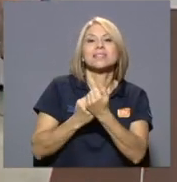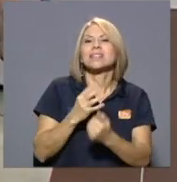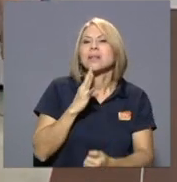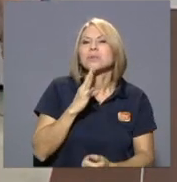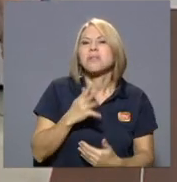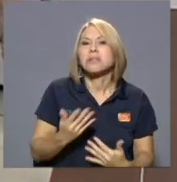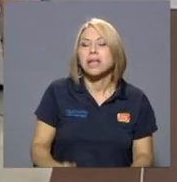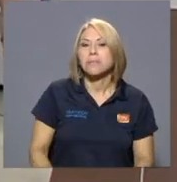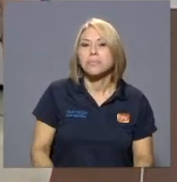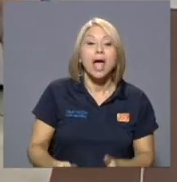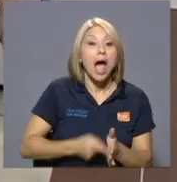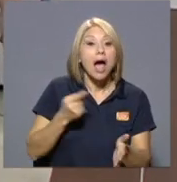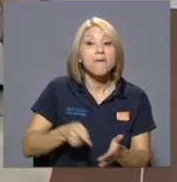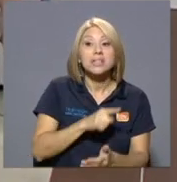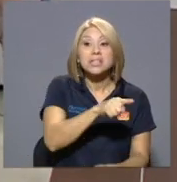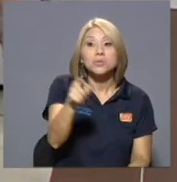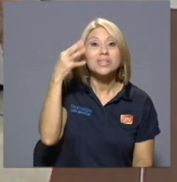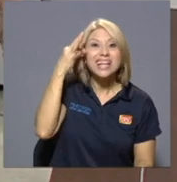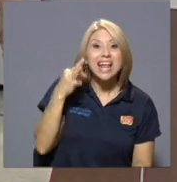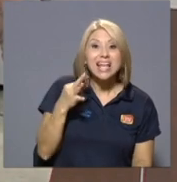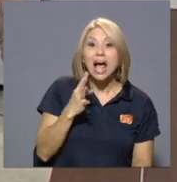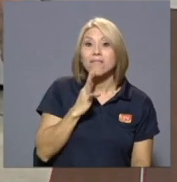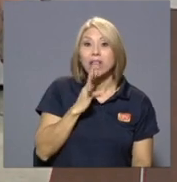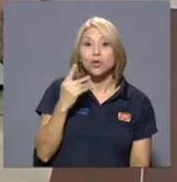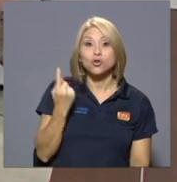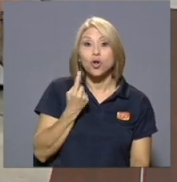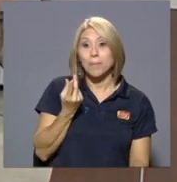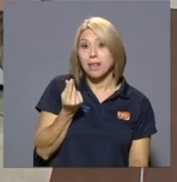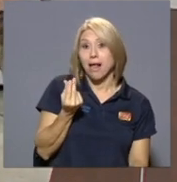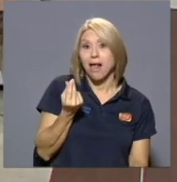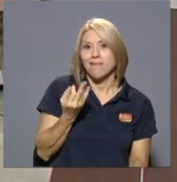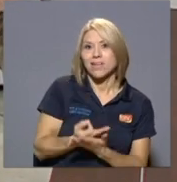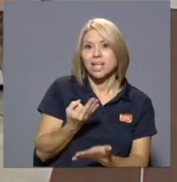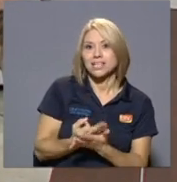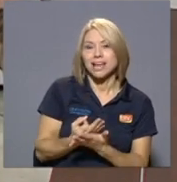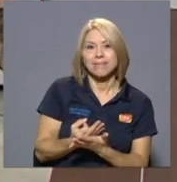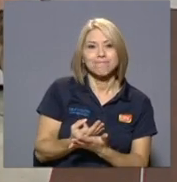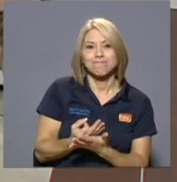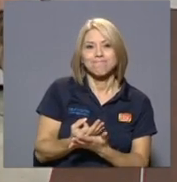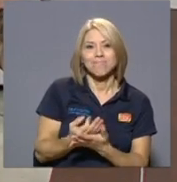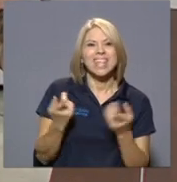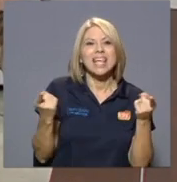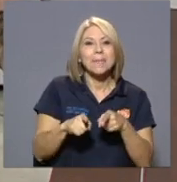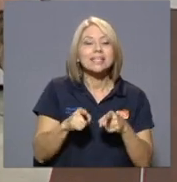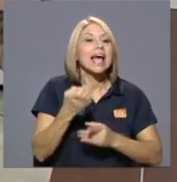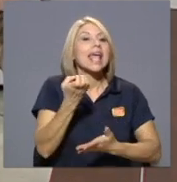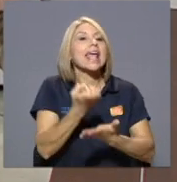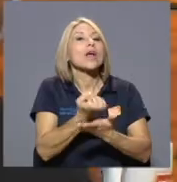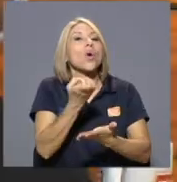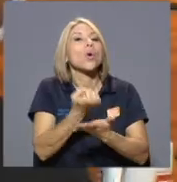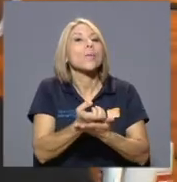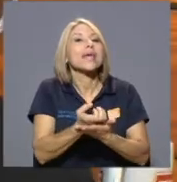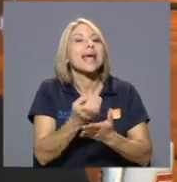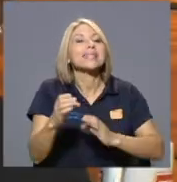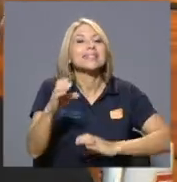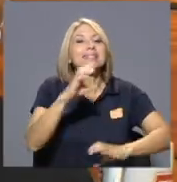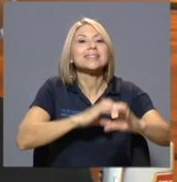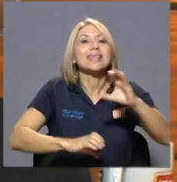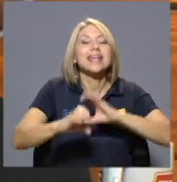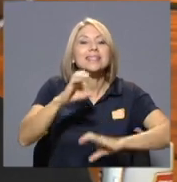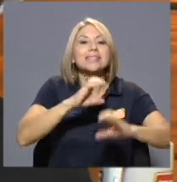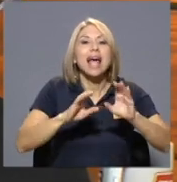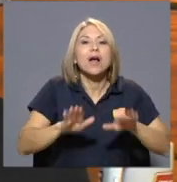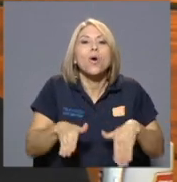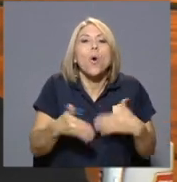estamos hablando únicamente de cosas financieras. ¿Y qué es Claro. lo que pasa? La economía es la ciencia sobre cómo organizamos nuestros